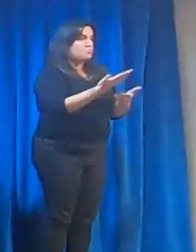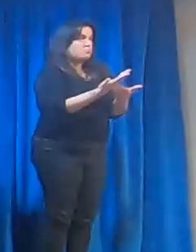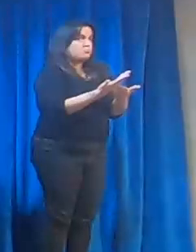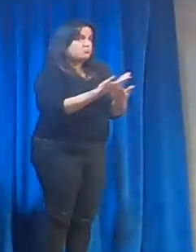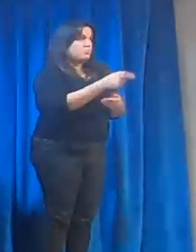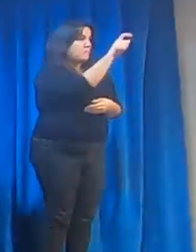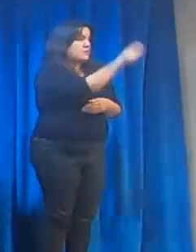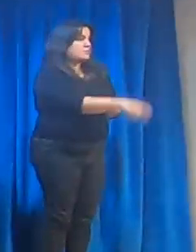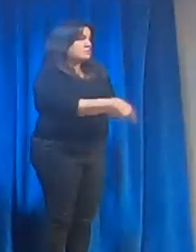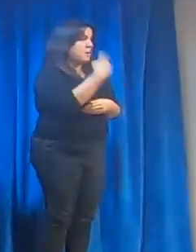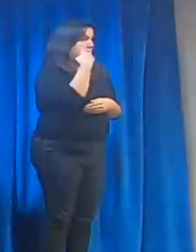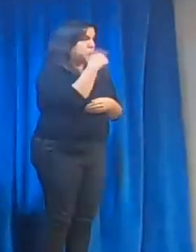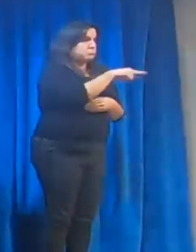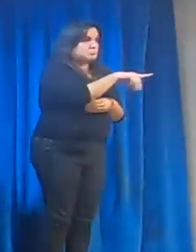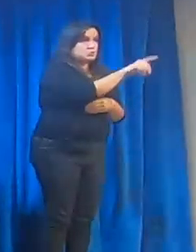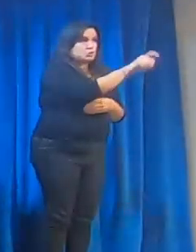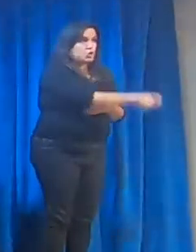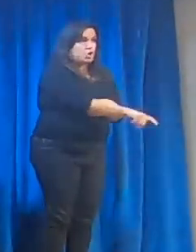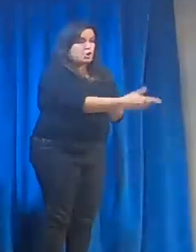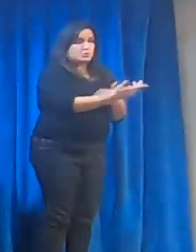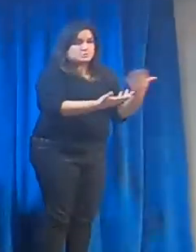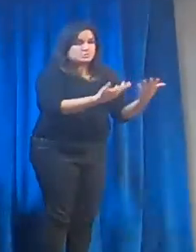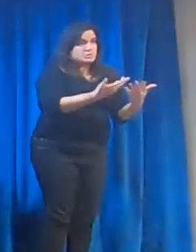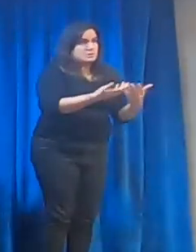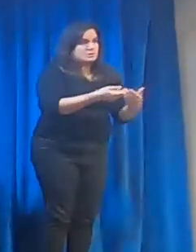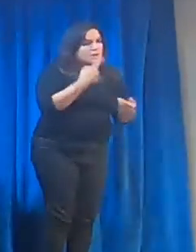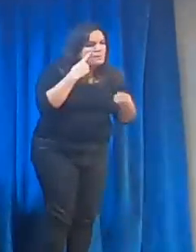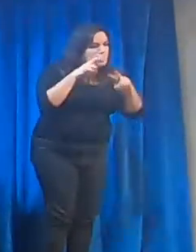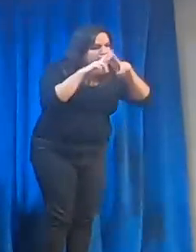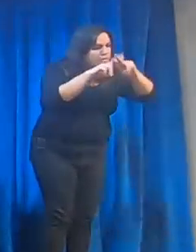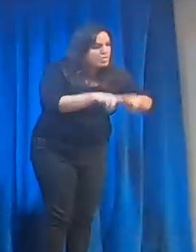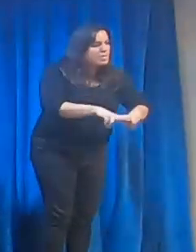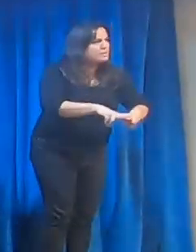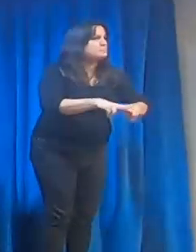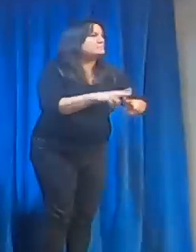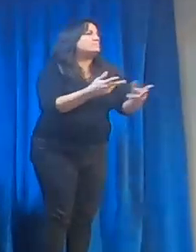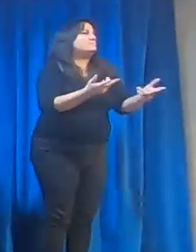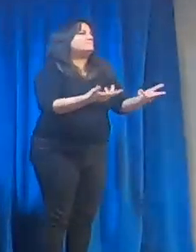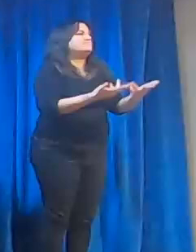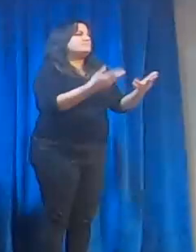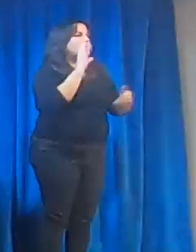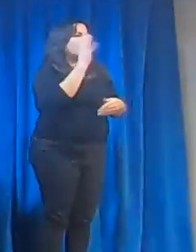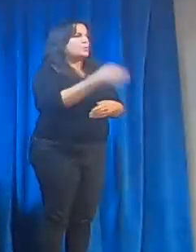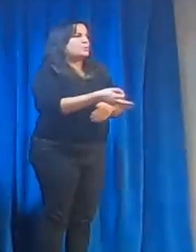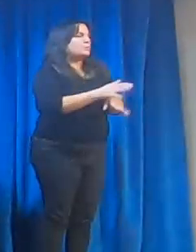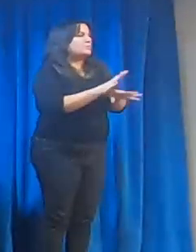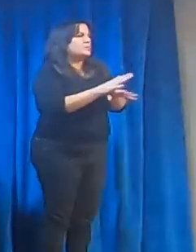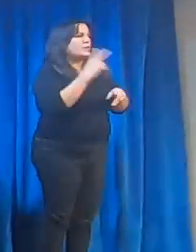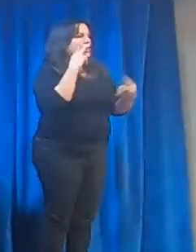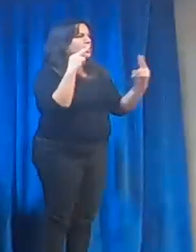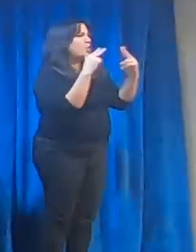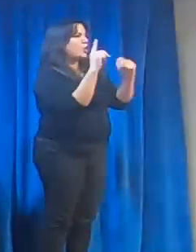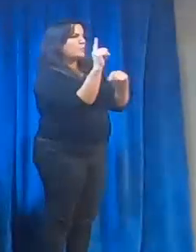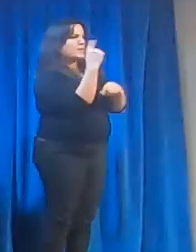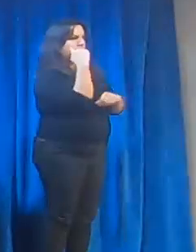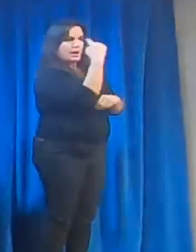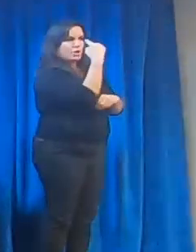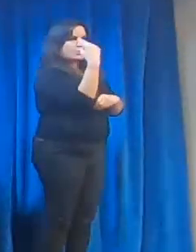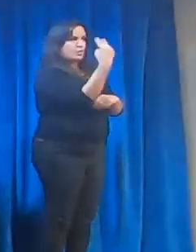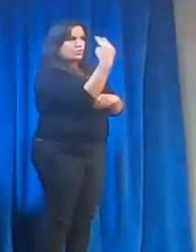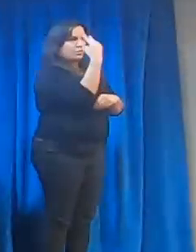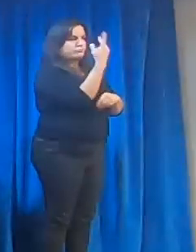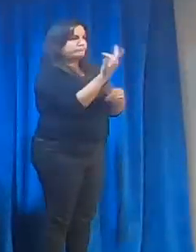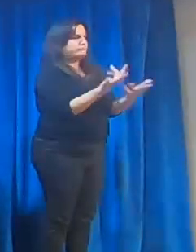que no conoce seguramente en un diagnóstico que está haciendo, es muy bien que no lo mire a los ojos. ¿Quién se mira a los